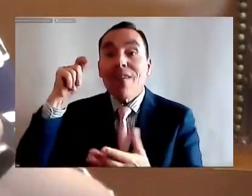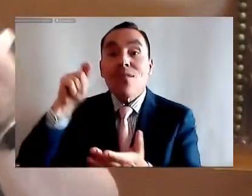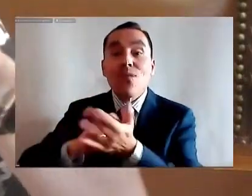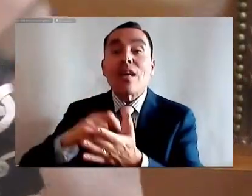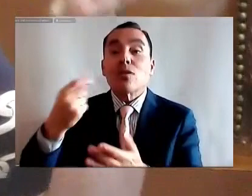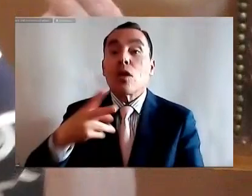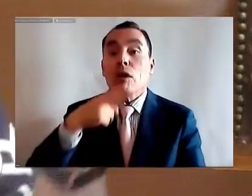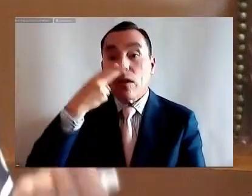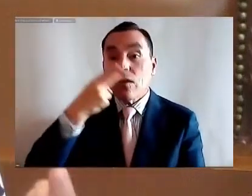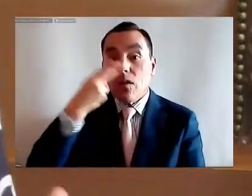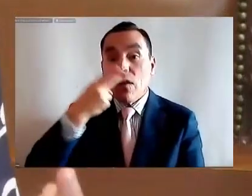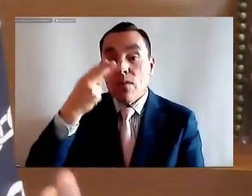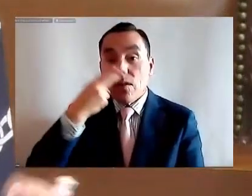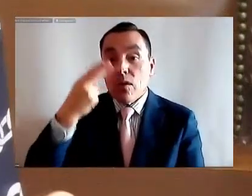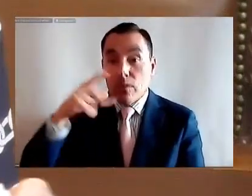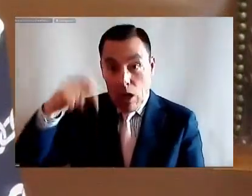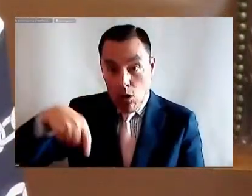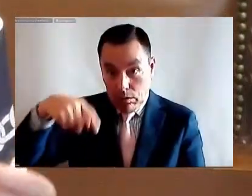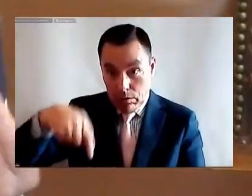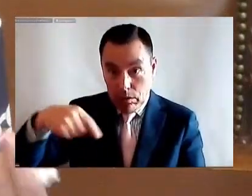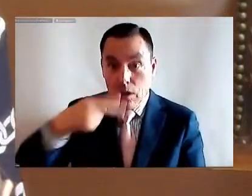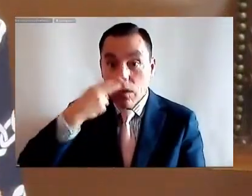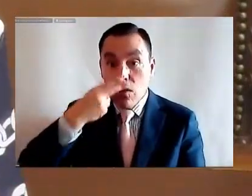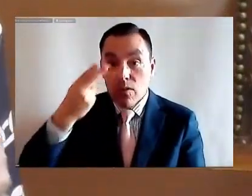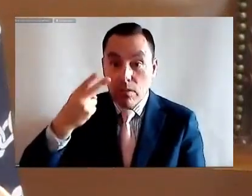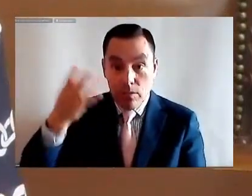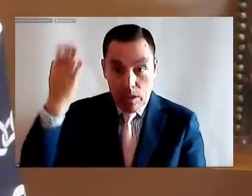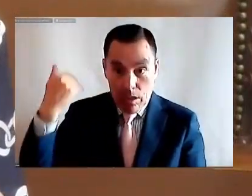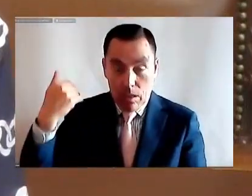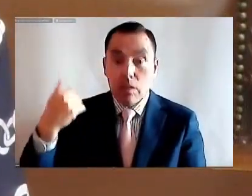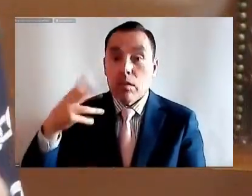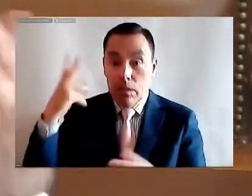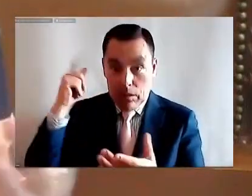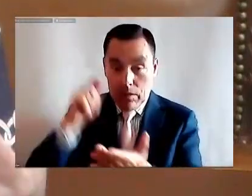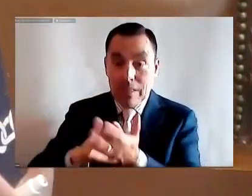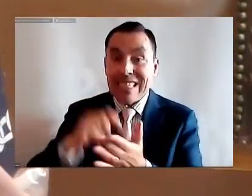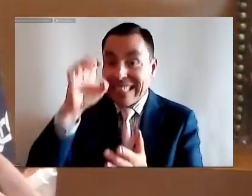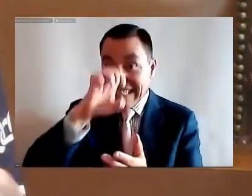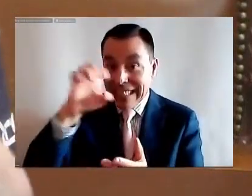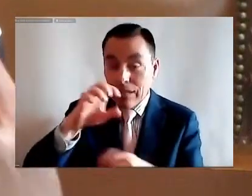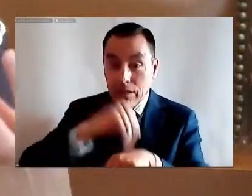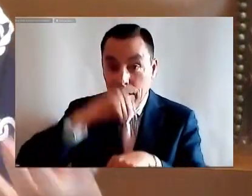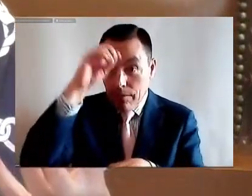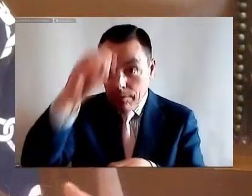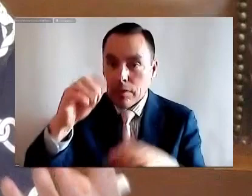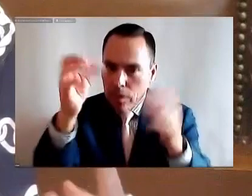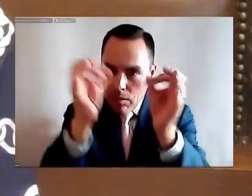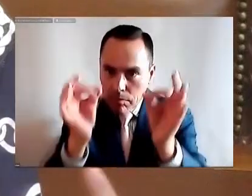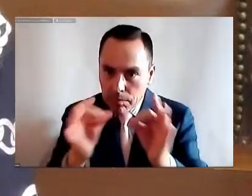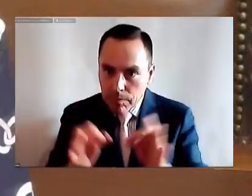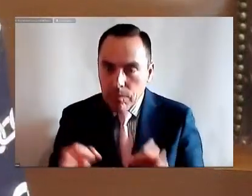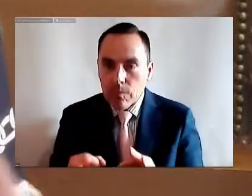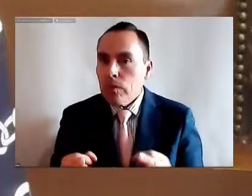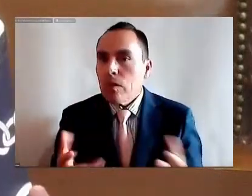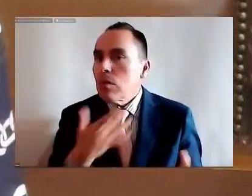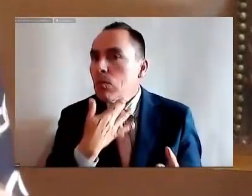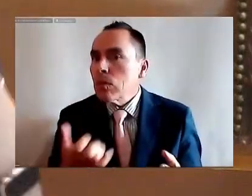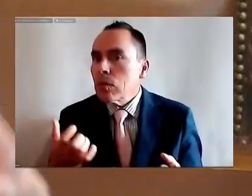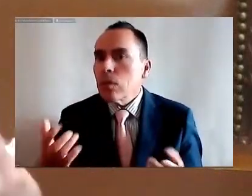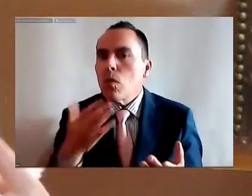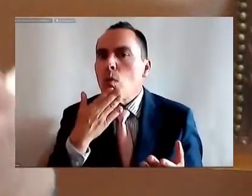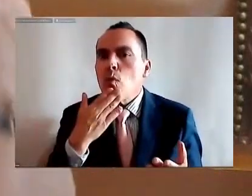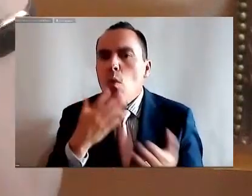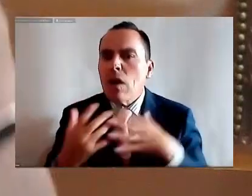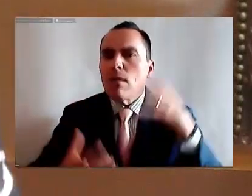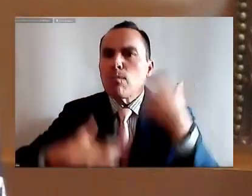se notificó recién, pero el fallo es de noviembre, ¿verdad? Se notificó en enero, que explica cuáles son los hechos de violencia obstétrica. Y uno lee los fallos, ve